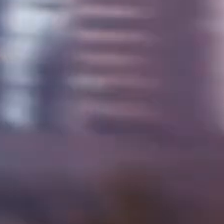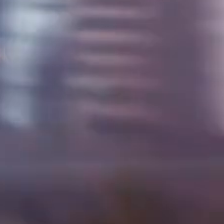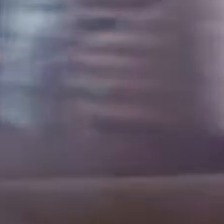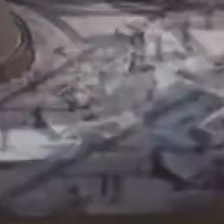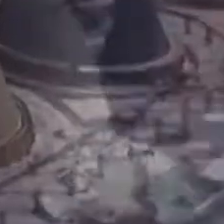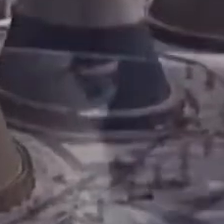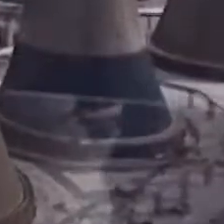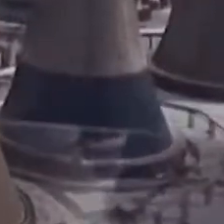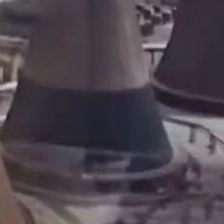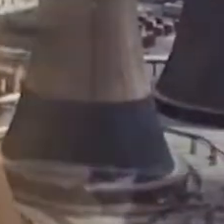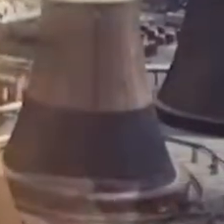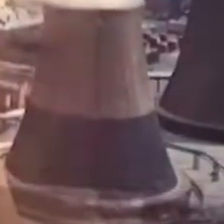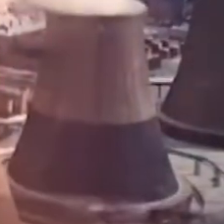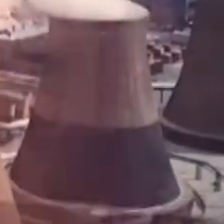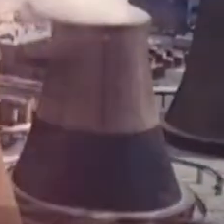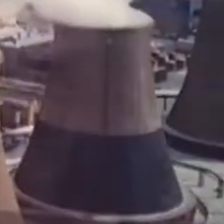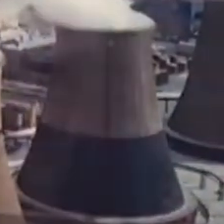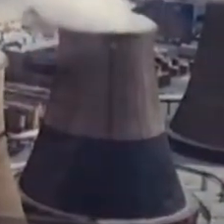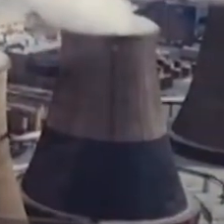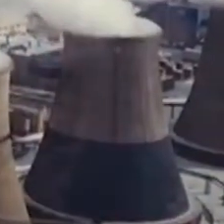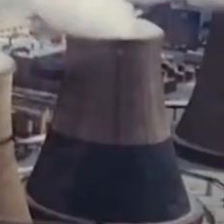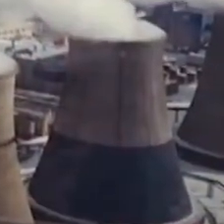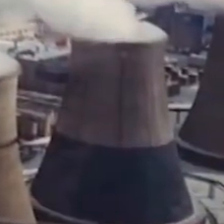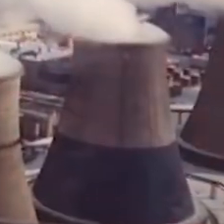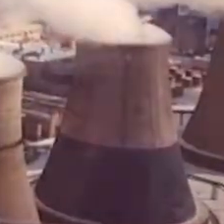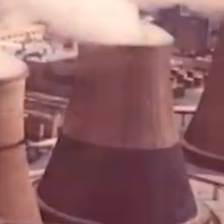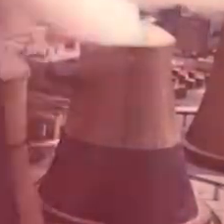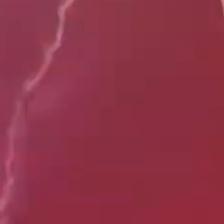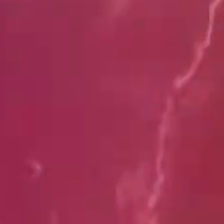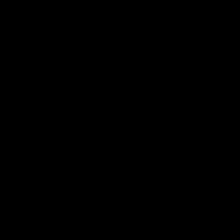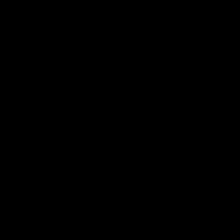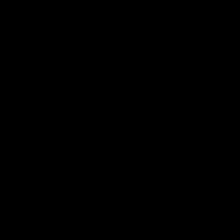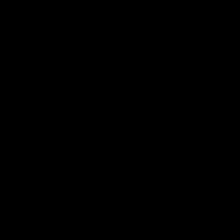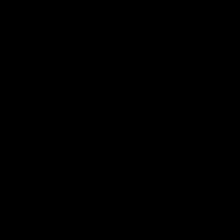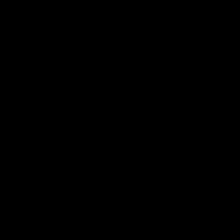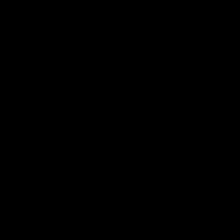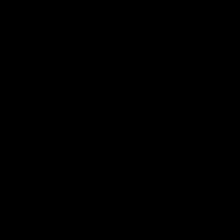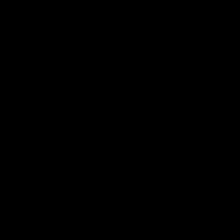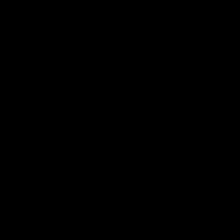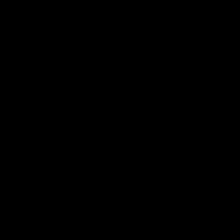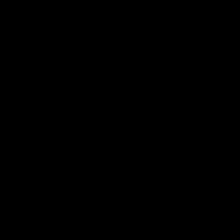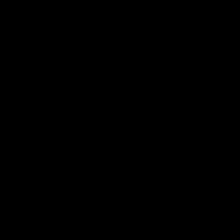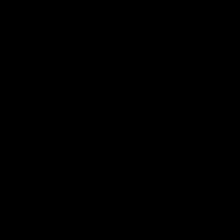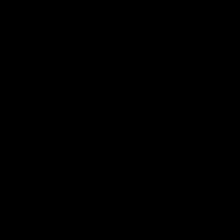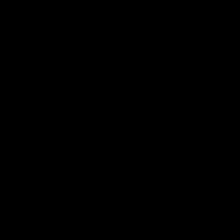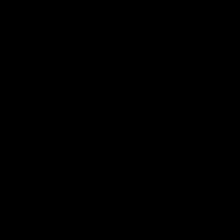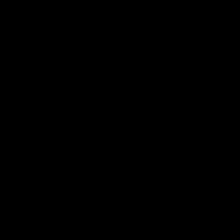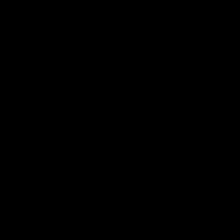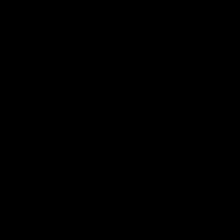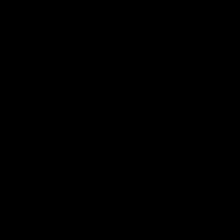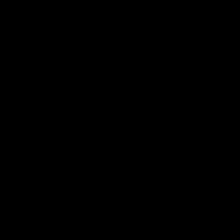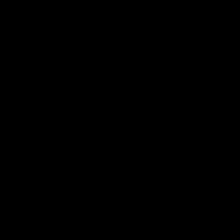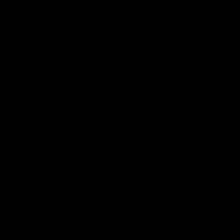Este domingo 12:30 mediodía, por 13, Costa Rica Televisión.